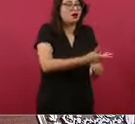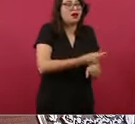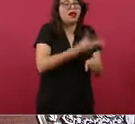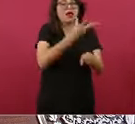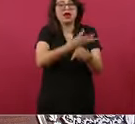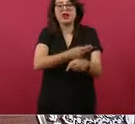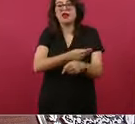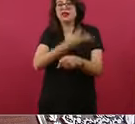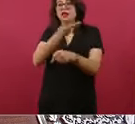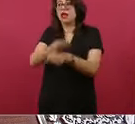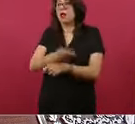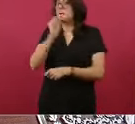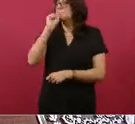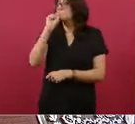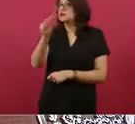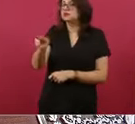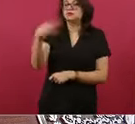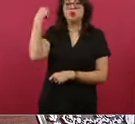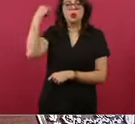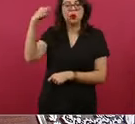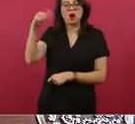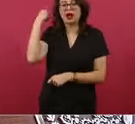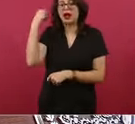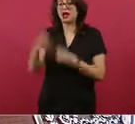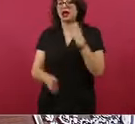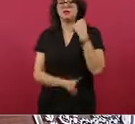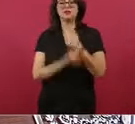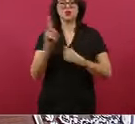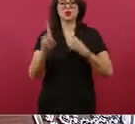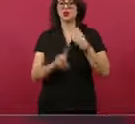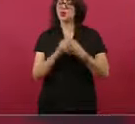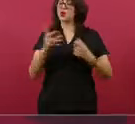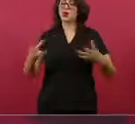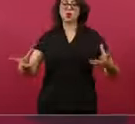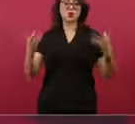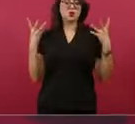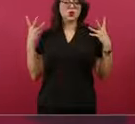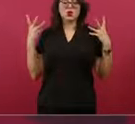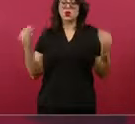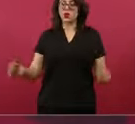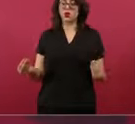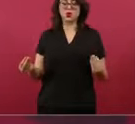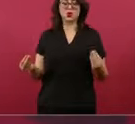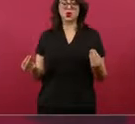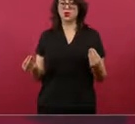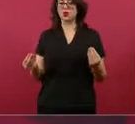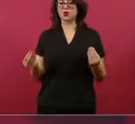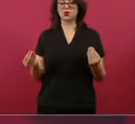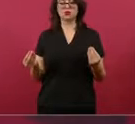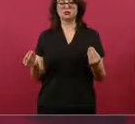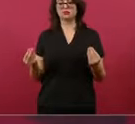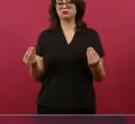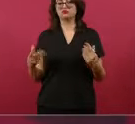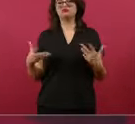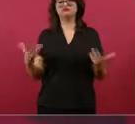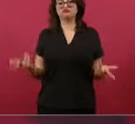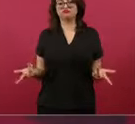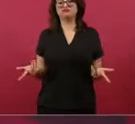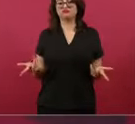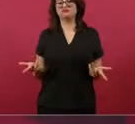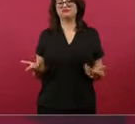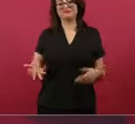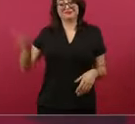estamos resolviendo también muchos problemas agrarios, todos de ese